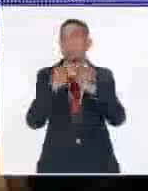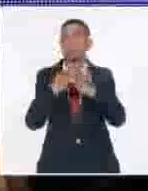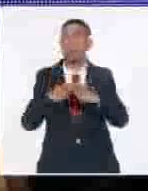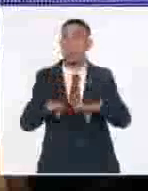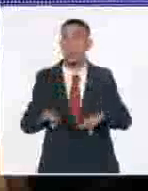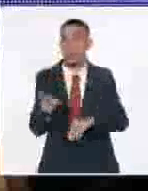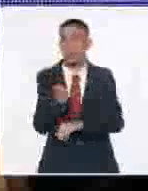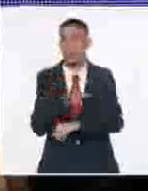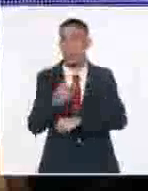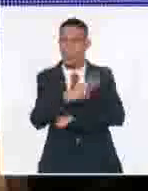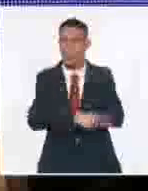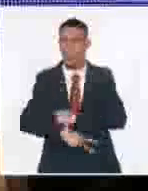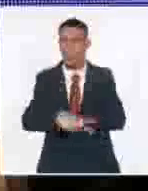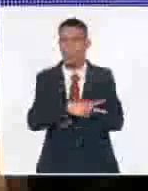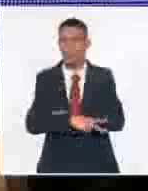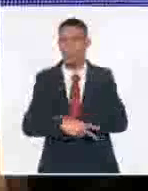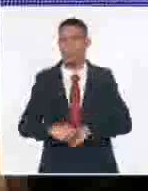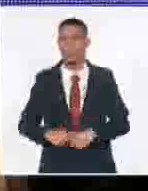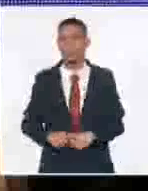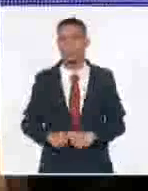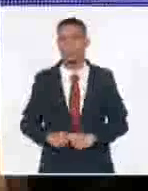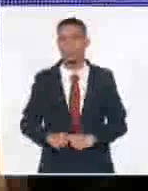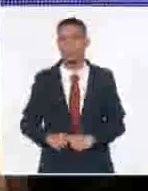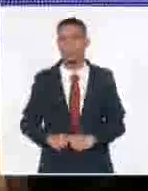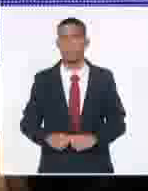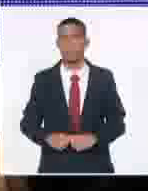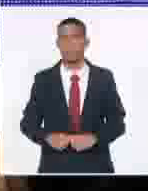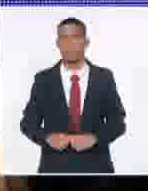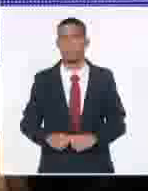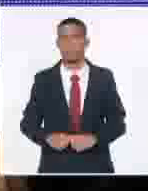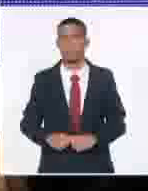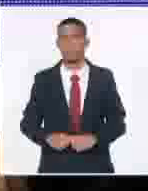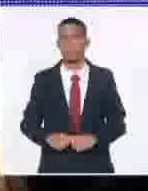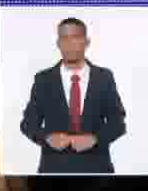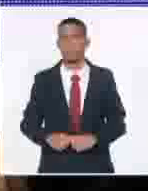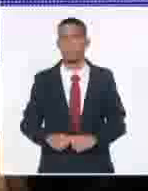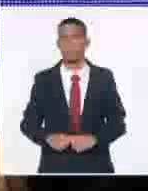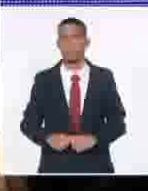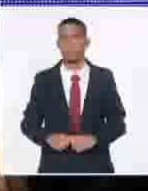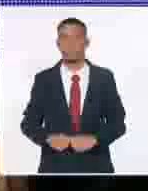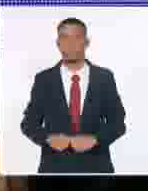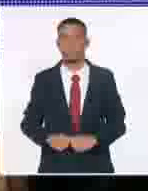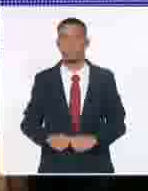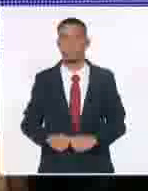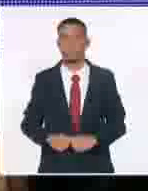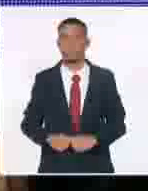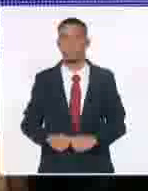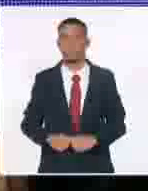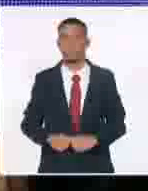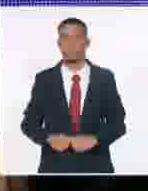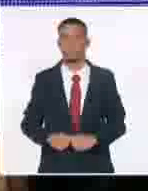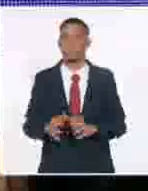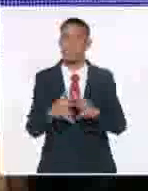en el Medio Oriente. Estados Unidos ha vetado en el Consejo de